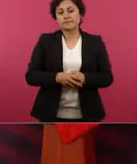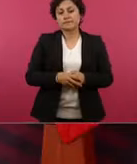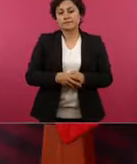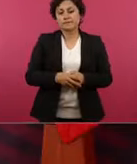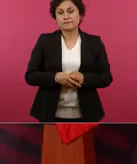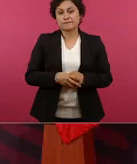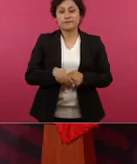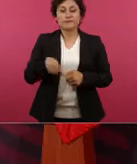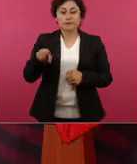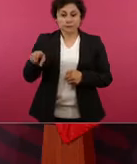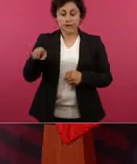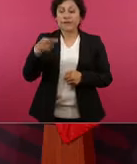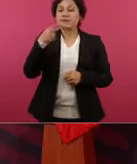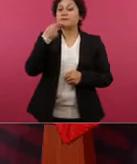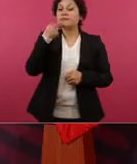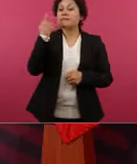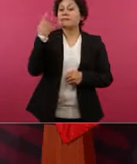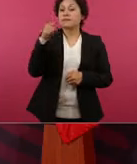denunció